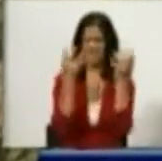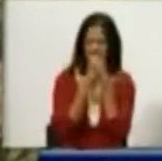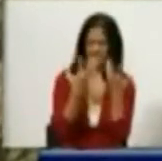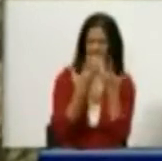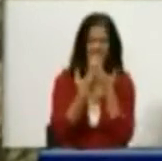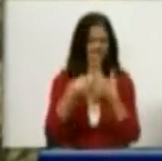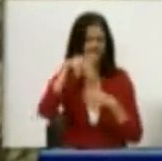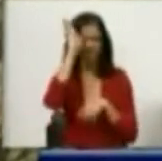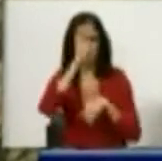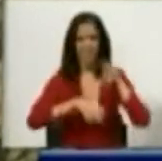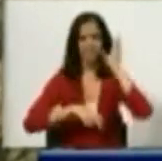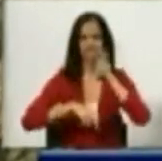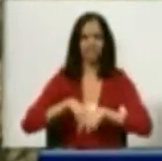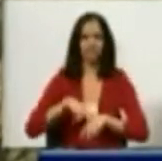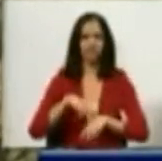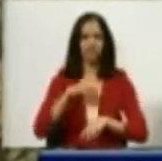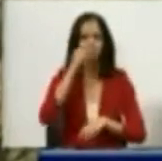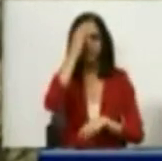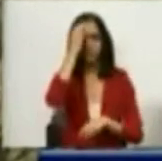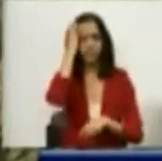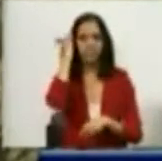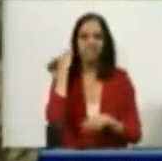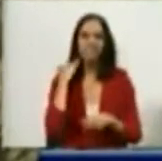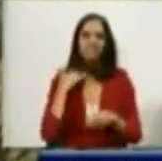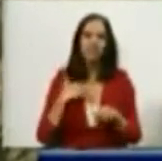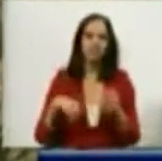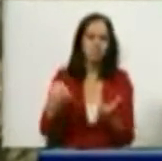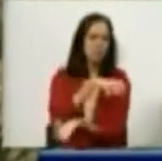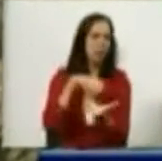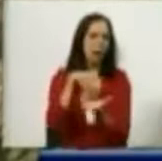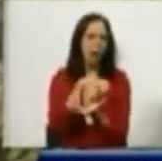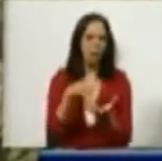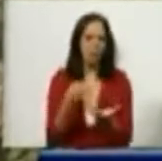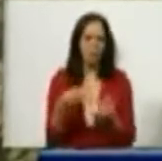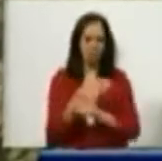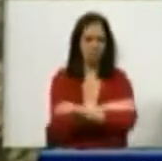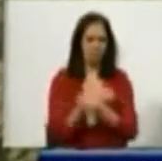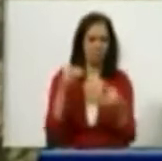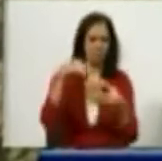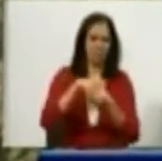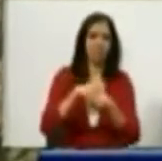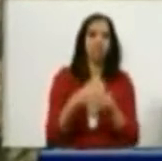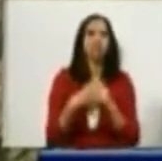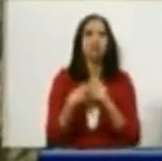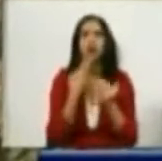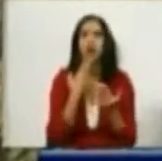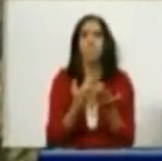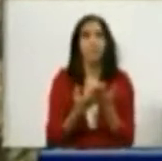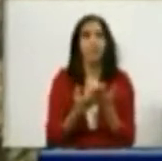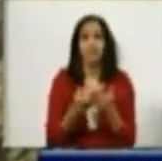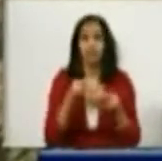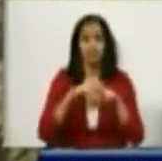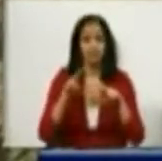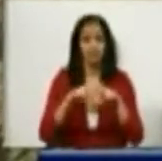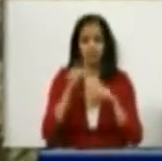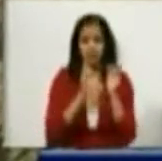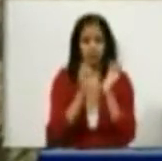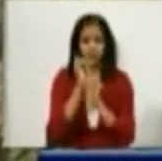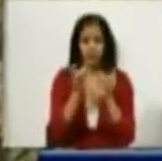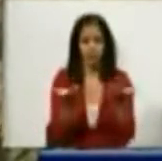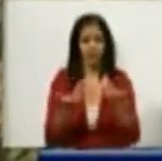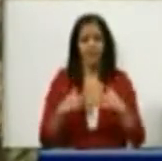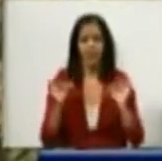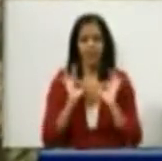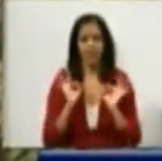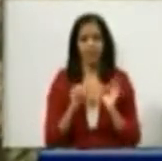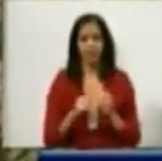arañazos se matan entre ellos yo le pido al niño Jesús que no me traiga nada niño eso